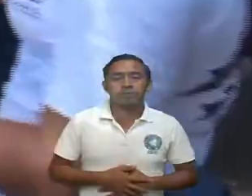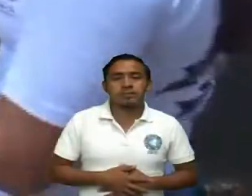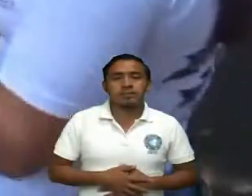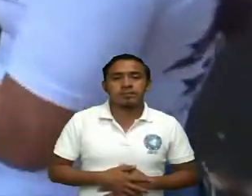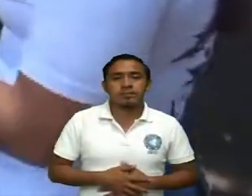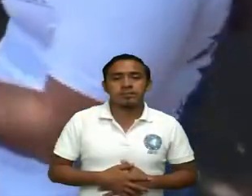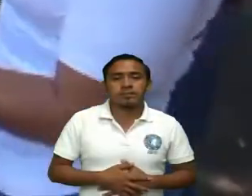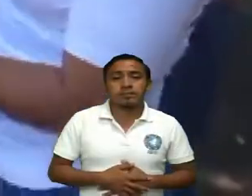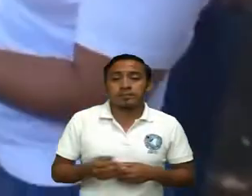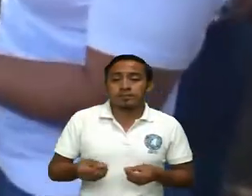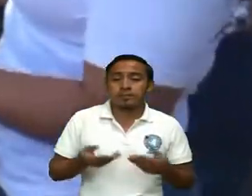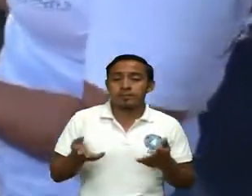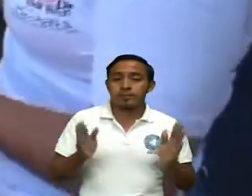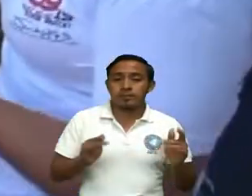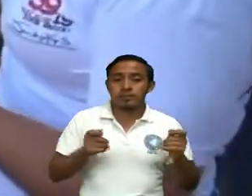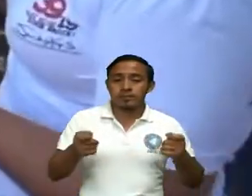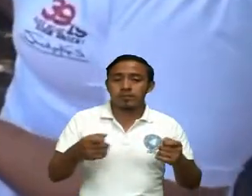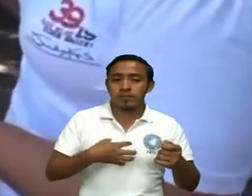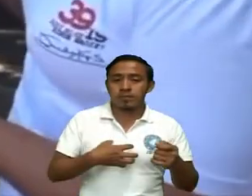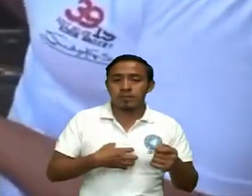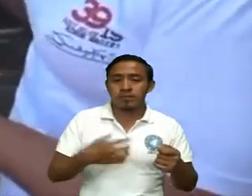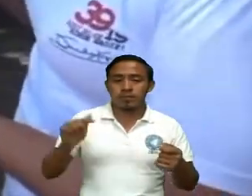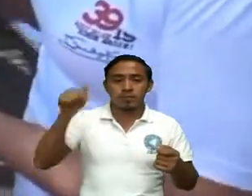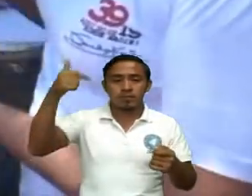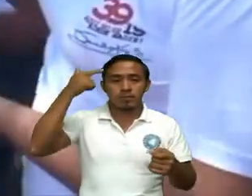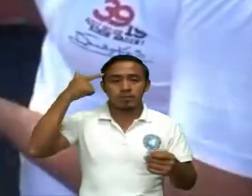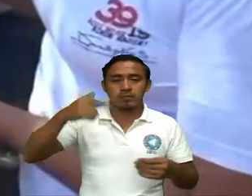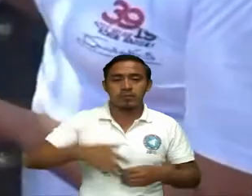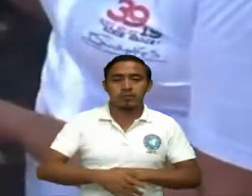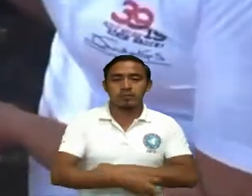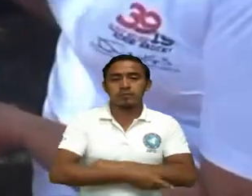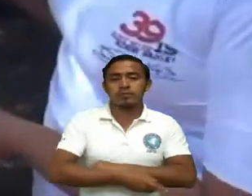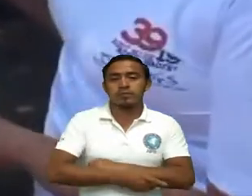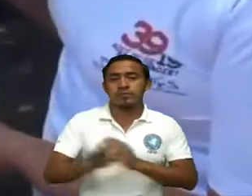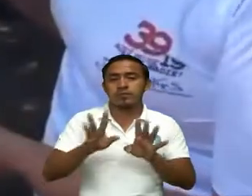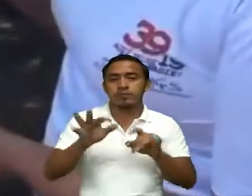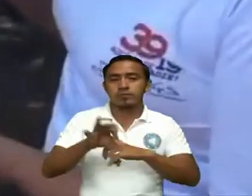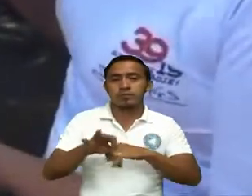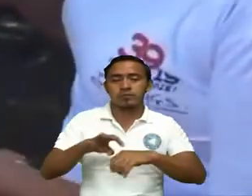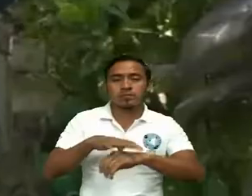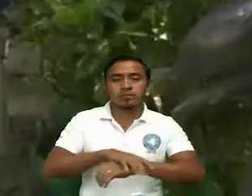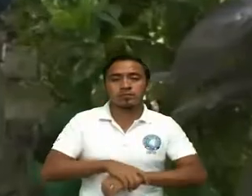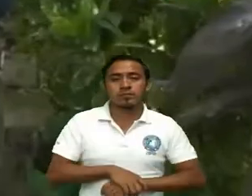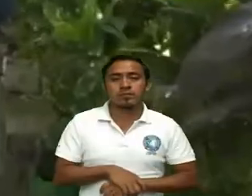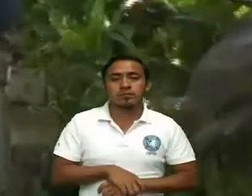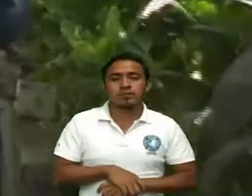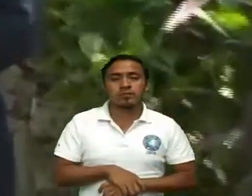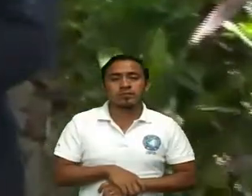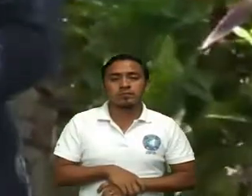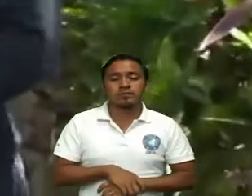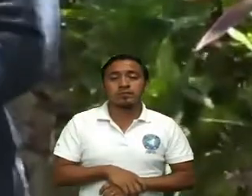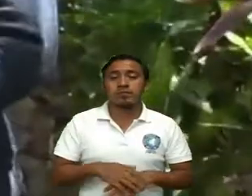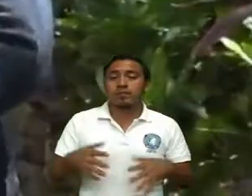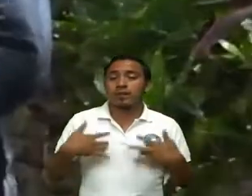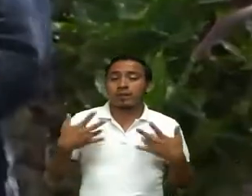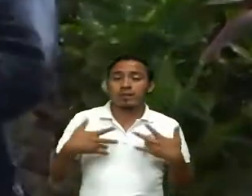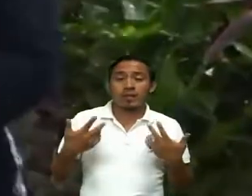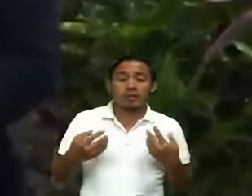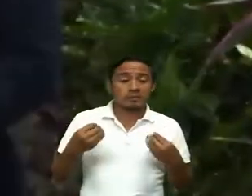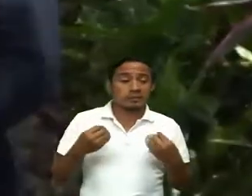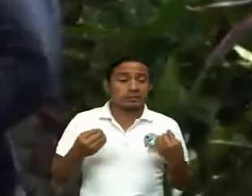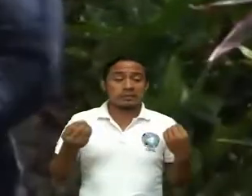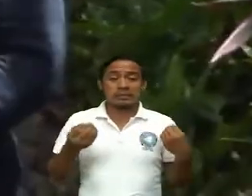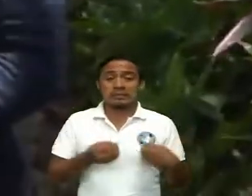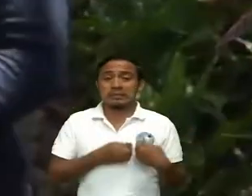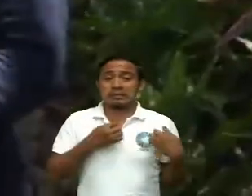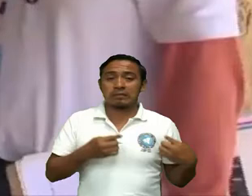Le hago entrega el título de propiedad por parte de nuestro comandante y la compañera Rosario Murillo. La felicidad invade el corazón